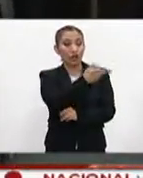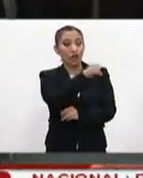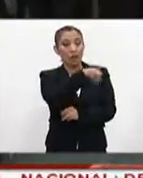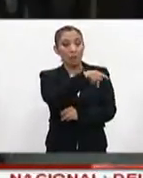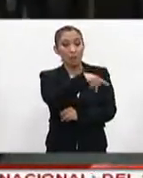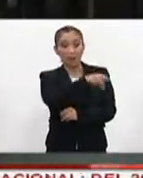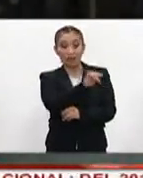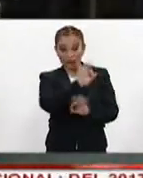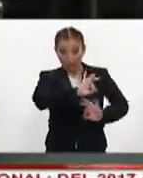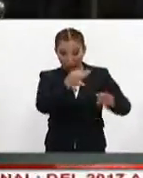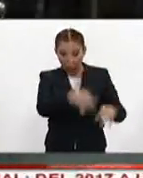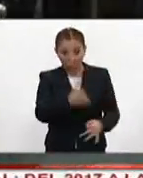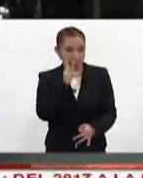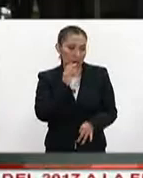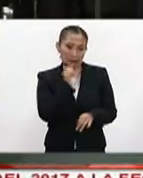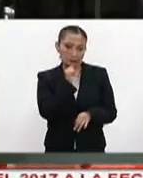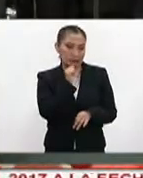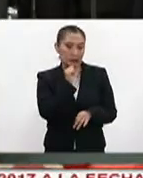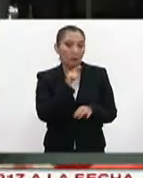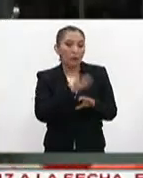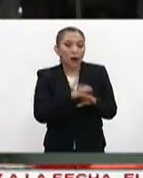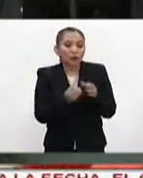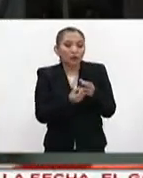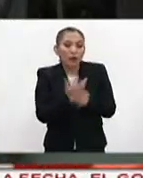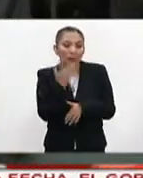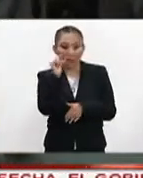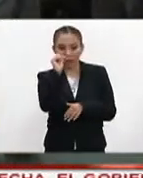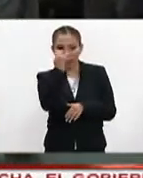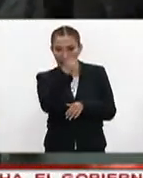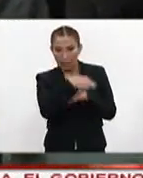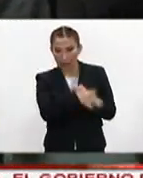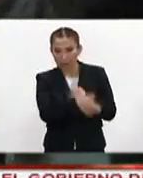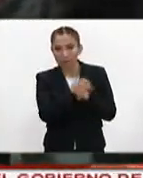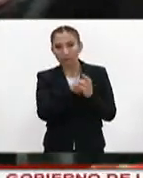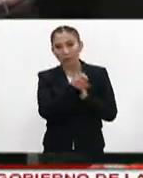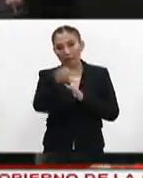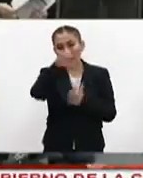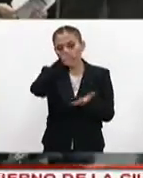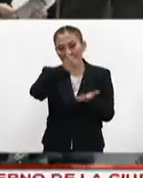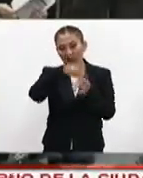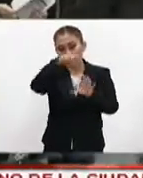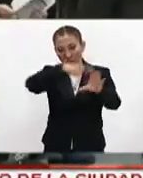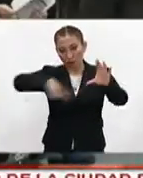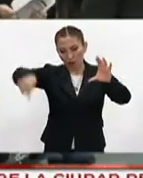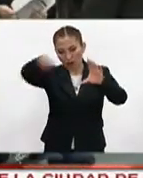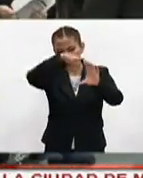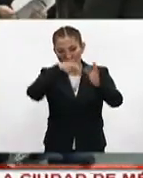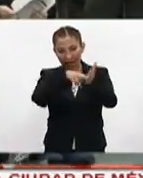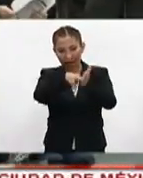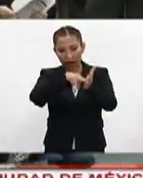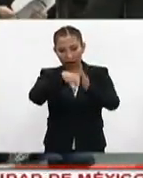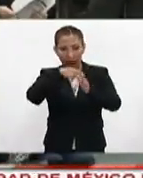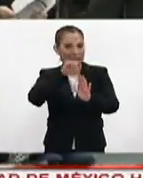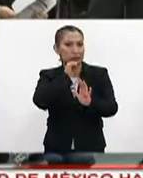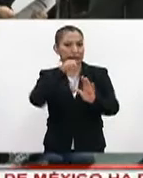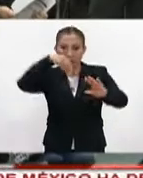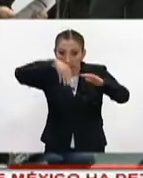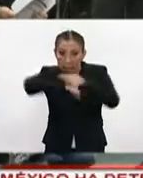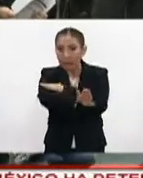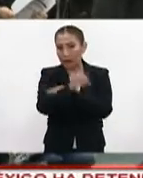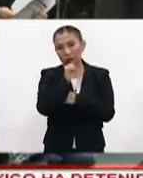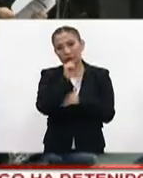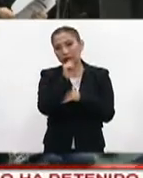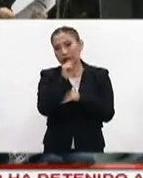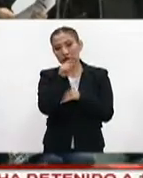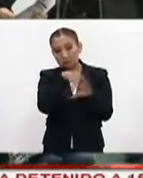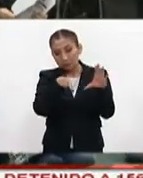se ha podido comprobar, porque son cosas mucho más teóricas. Por ejemplo, esto del centro de los agujeros negros, pues no hemos ido a los agujeros negros. Esta otra idea de que